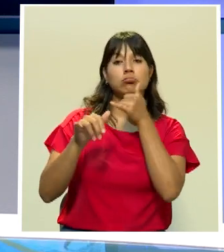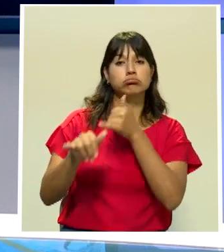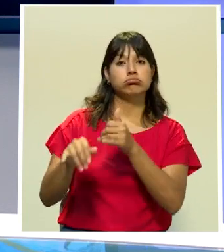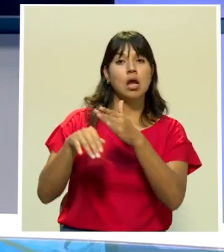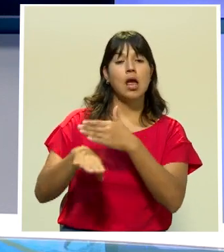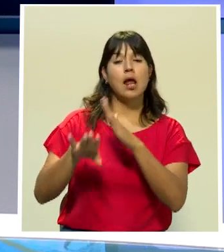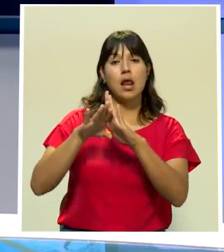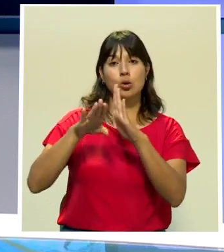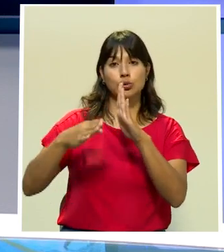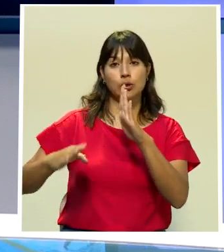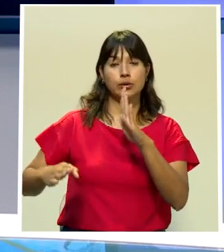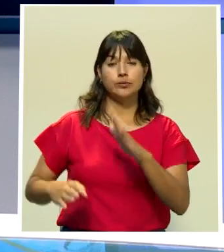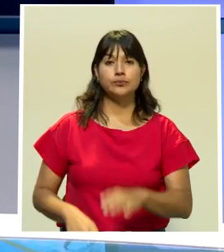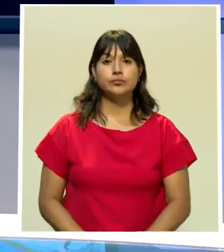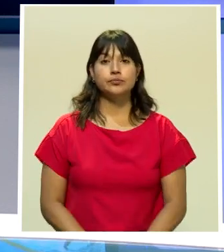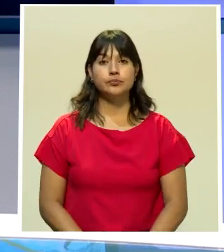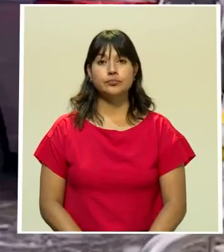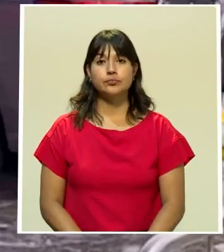Contraloría General de la República.